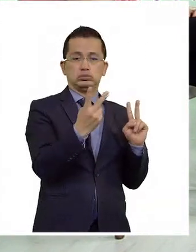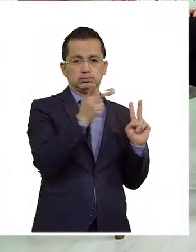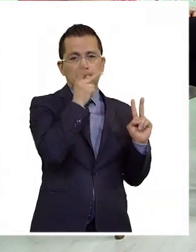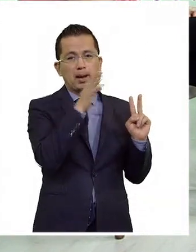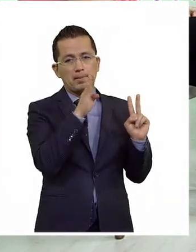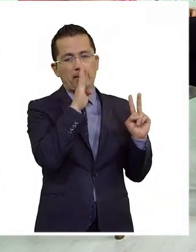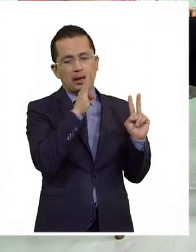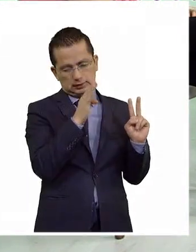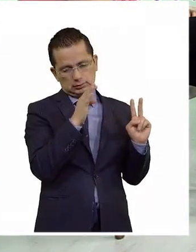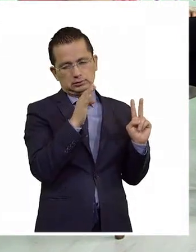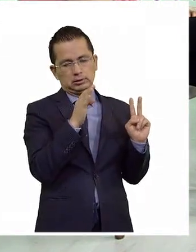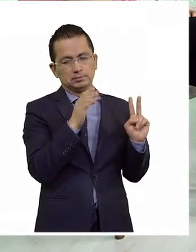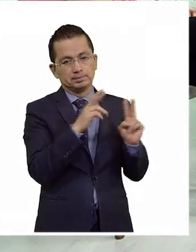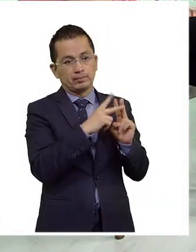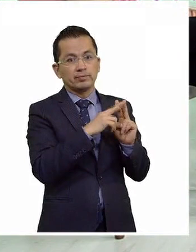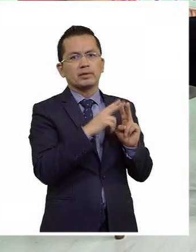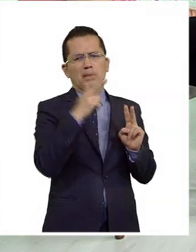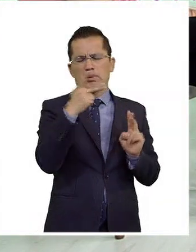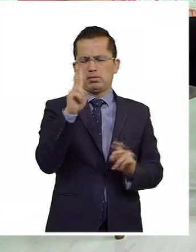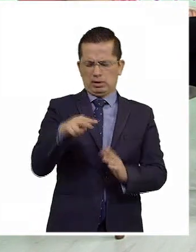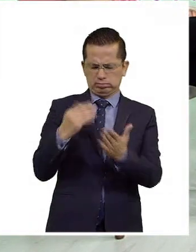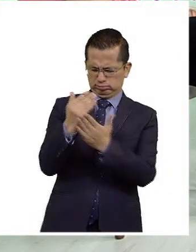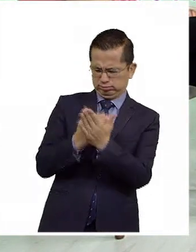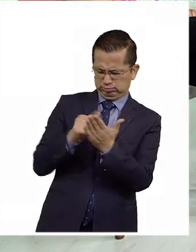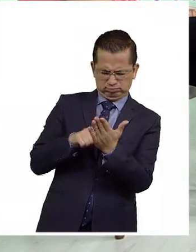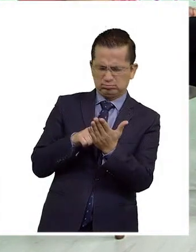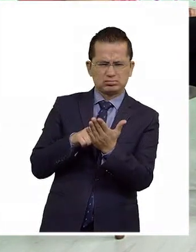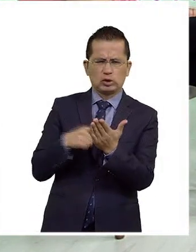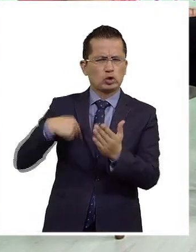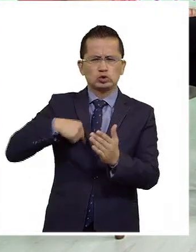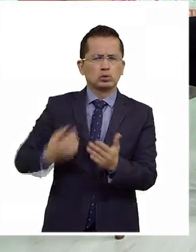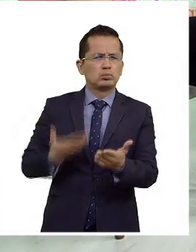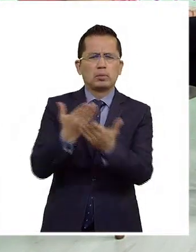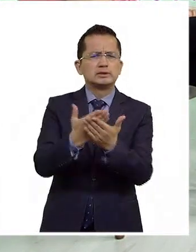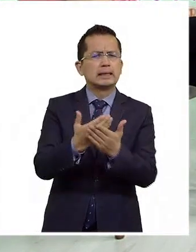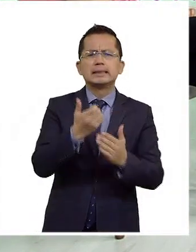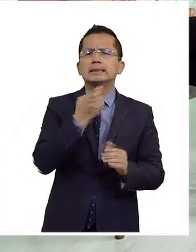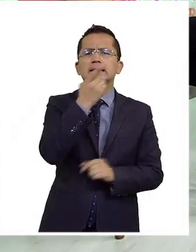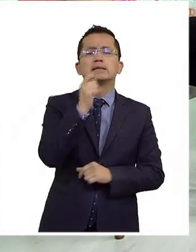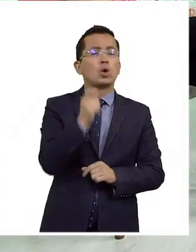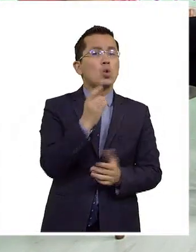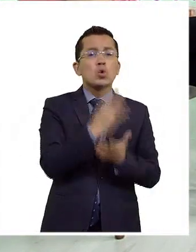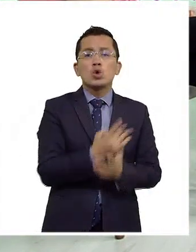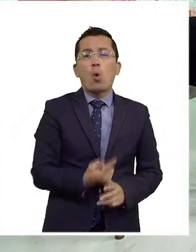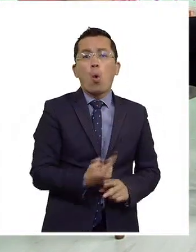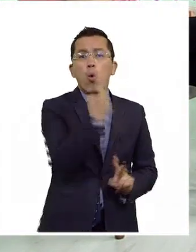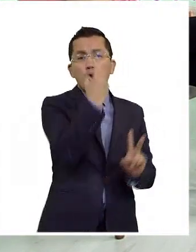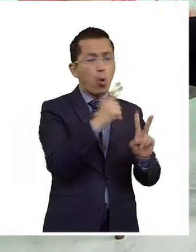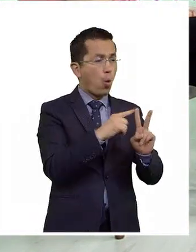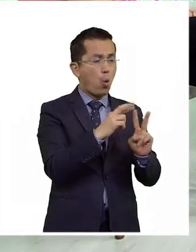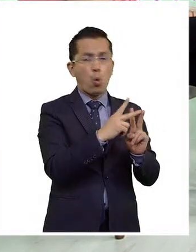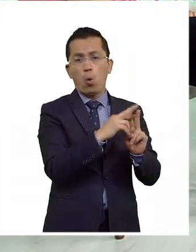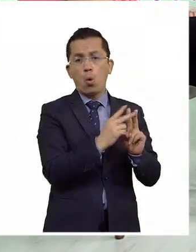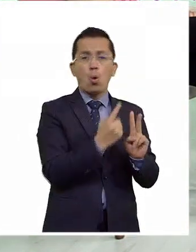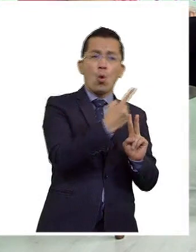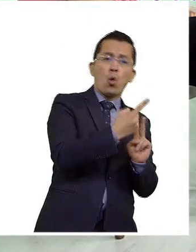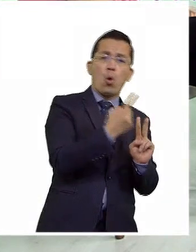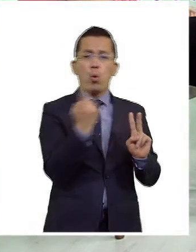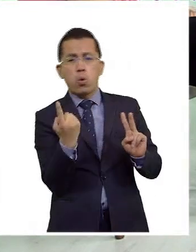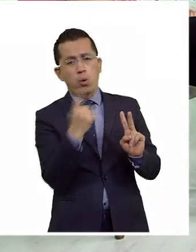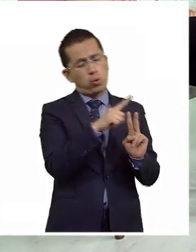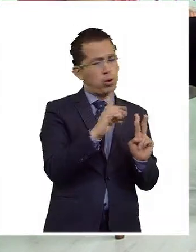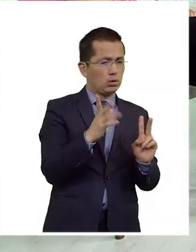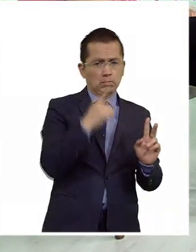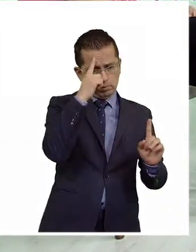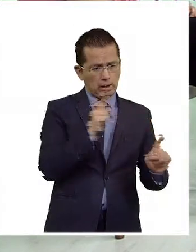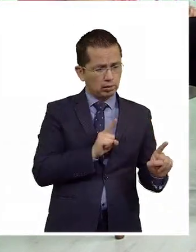existir. Lo que el actual dictamen dice es que solamente se requiere el acompañamiento de uno claro. y yo soy de la idea de que debemos preservar el